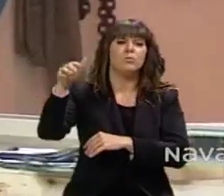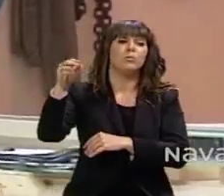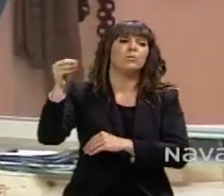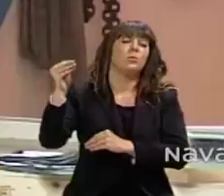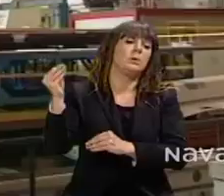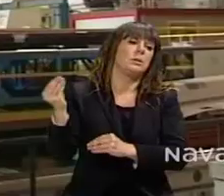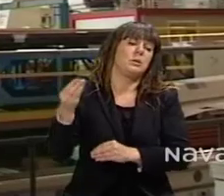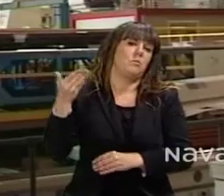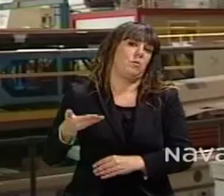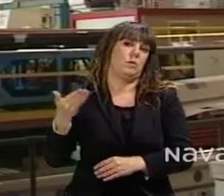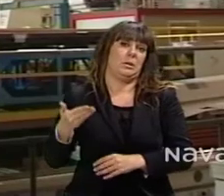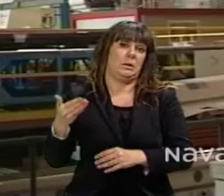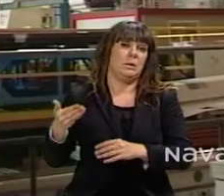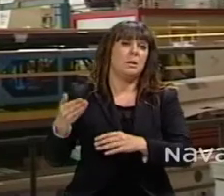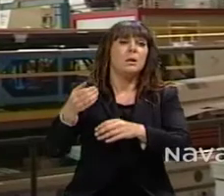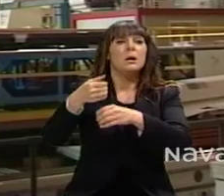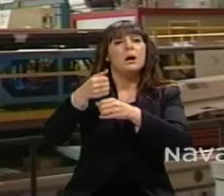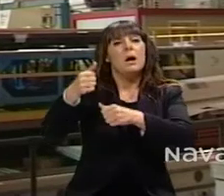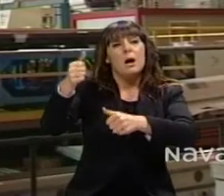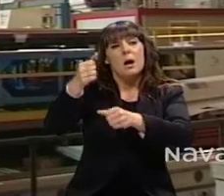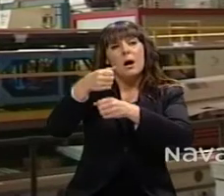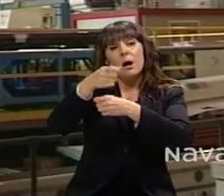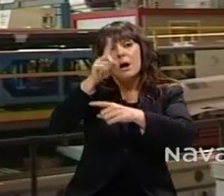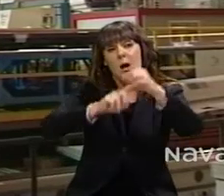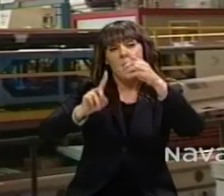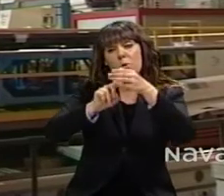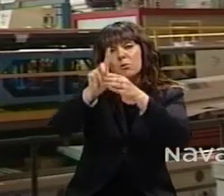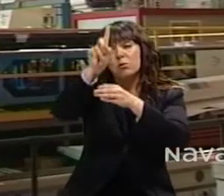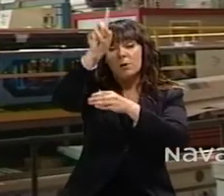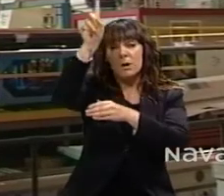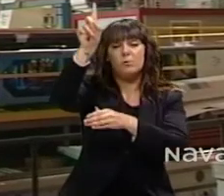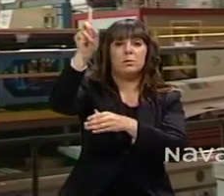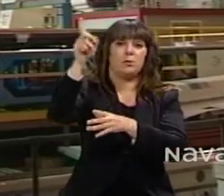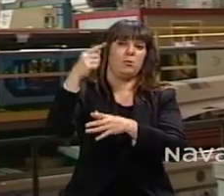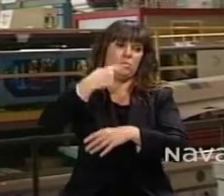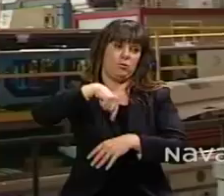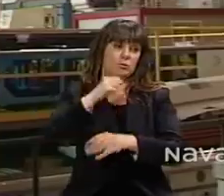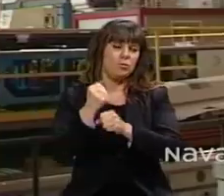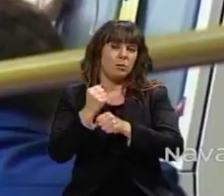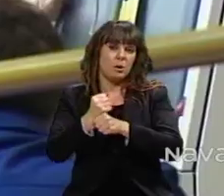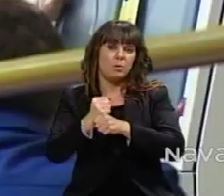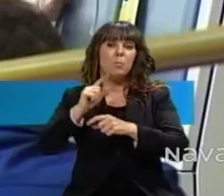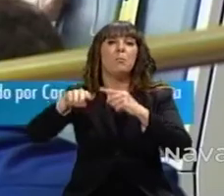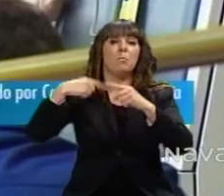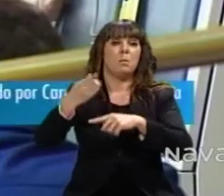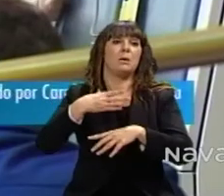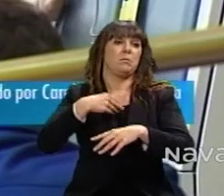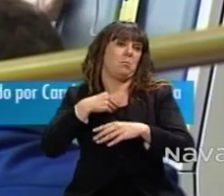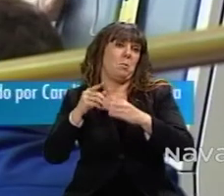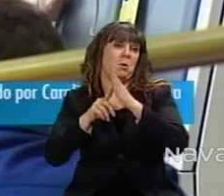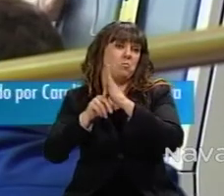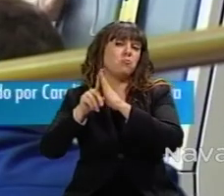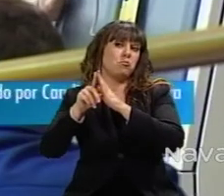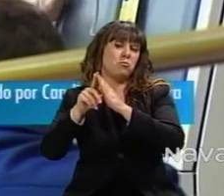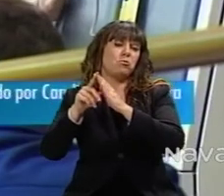todo en el entorno aeronáutico, que es una de las dos áreas de negocio en las que trabajamos, además del converting de papel. Y bueno,